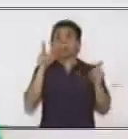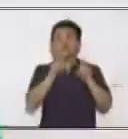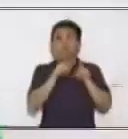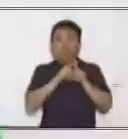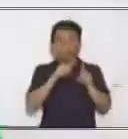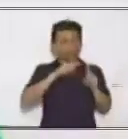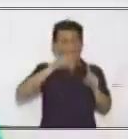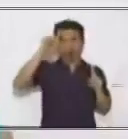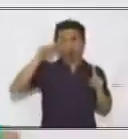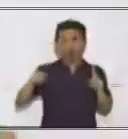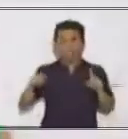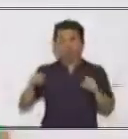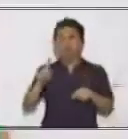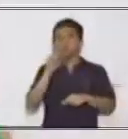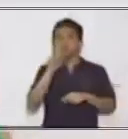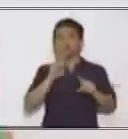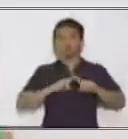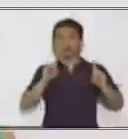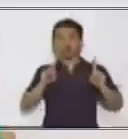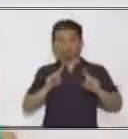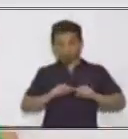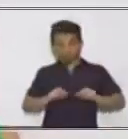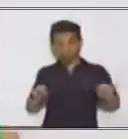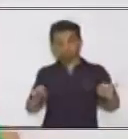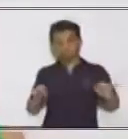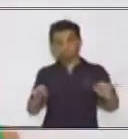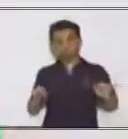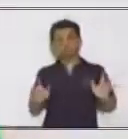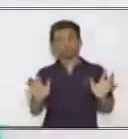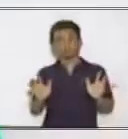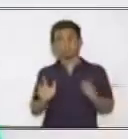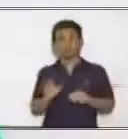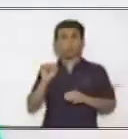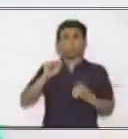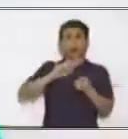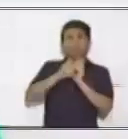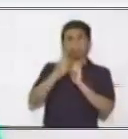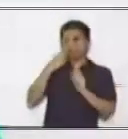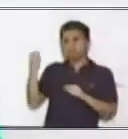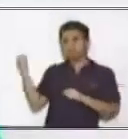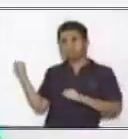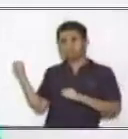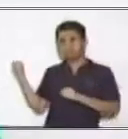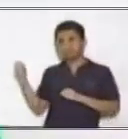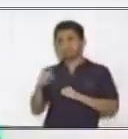uno distinto. ¿Puede estar así también?